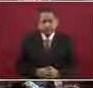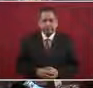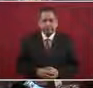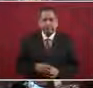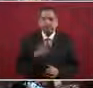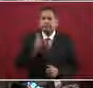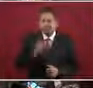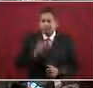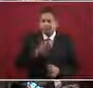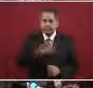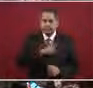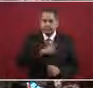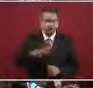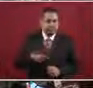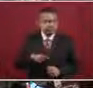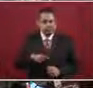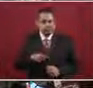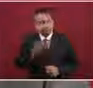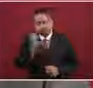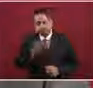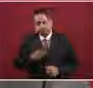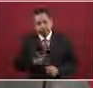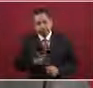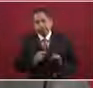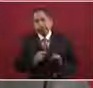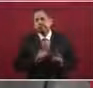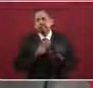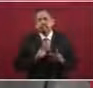Entonces, no permitir